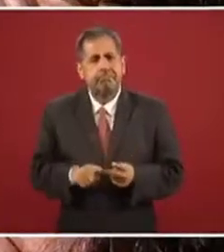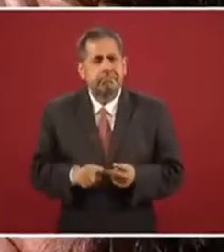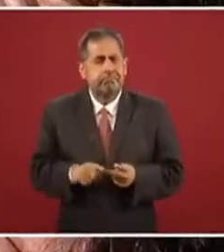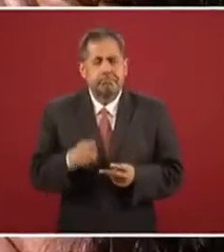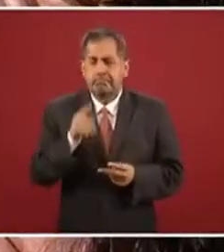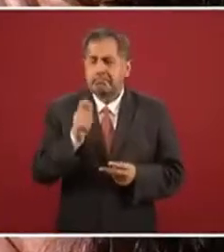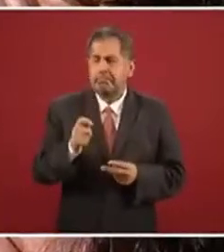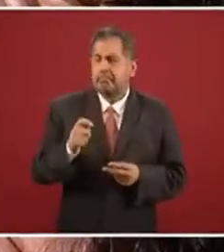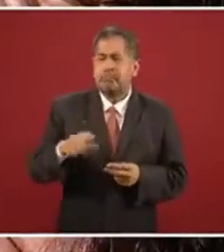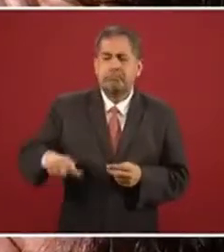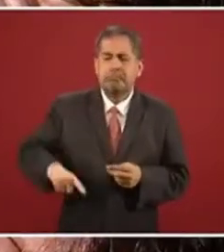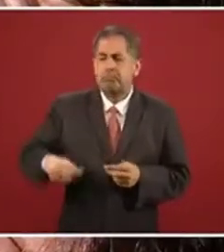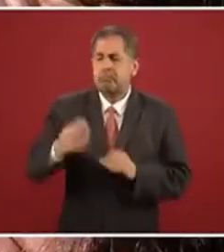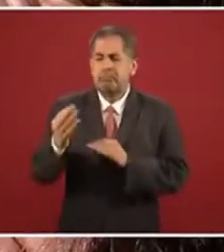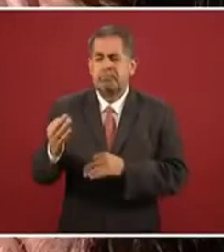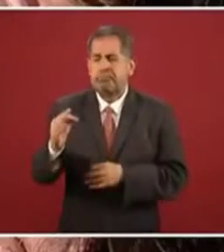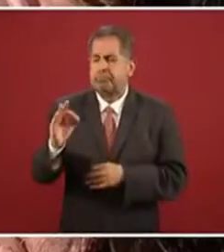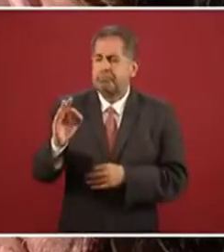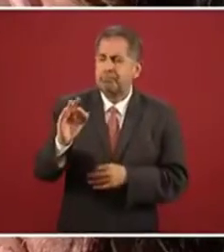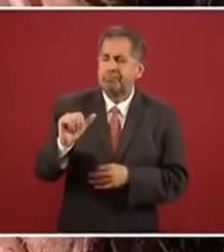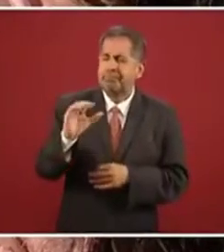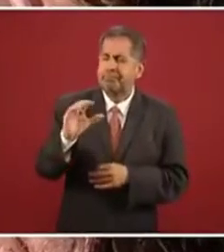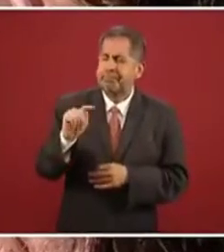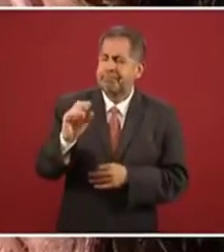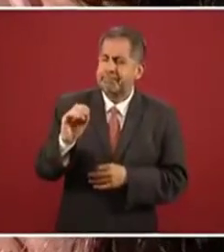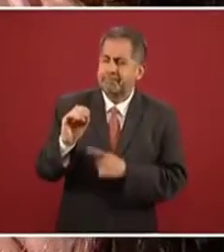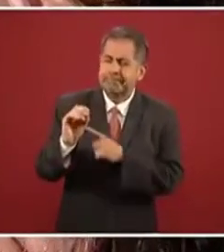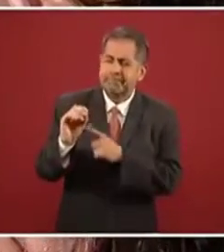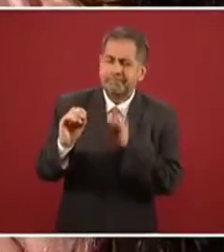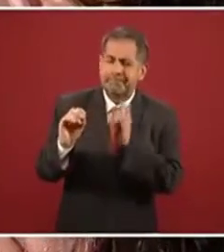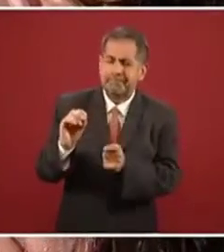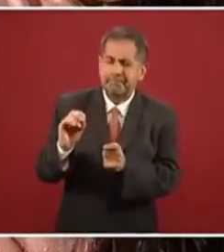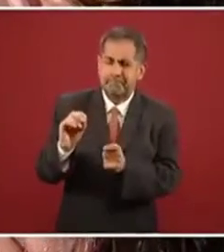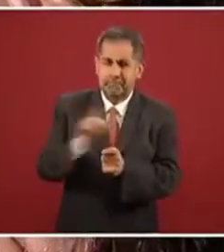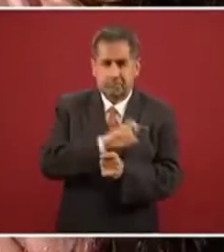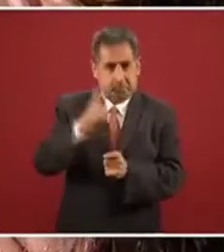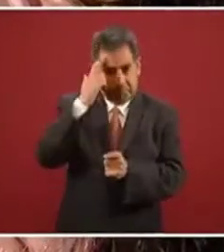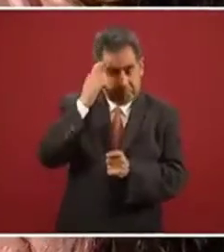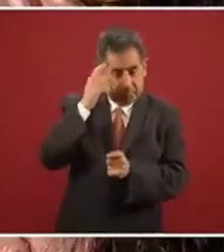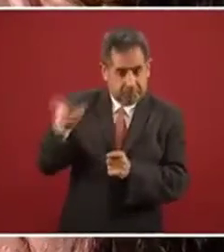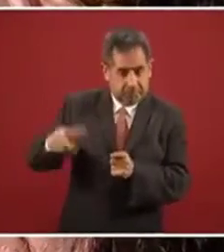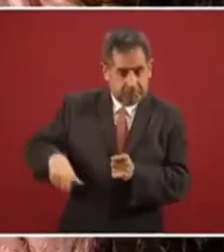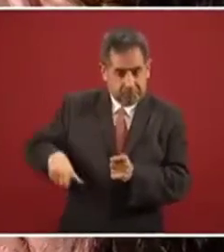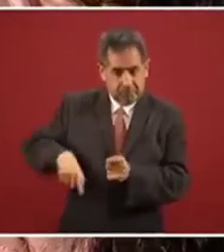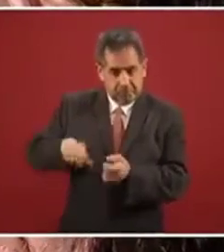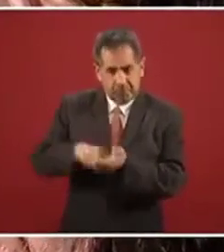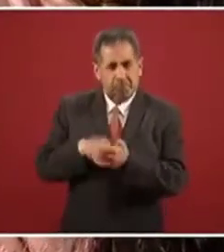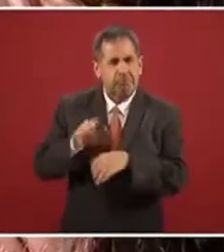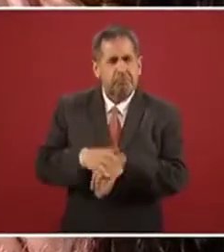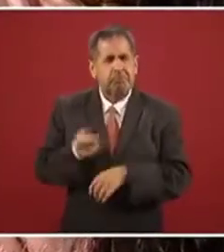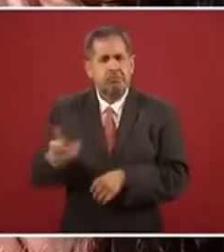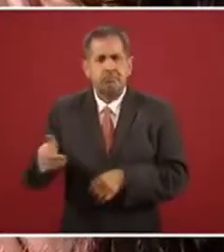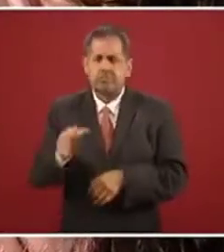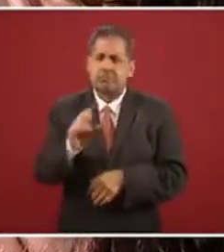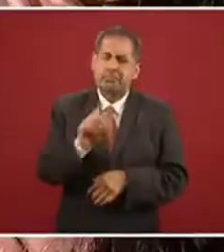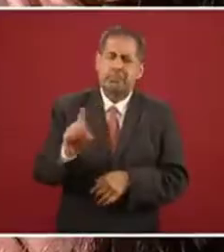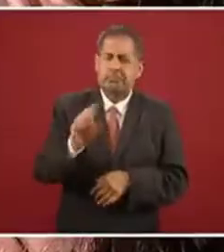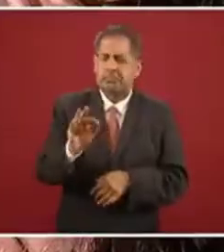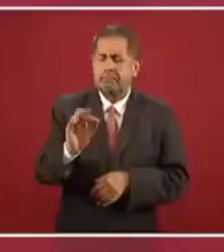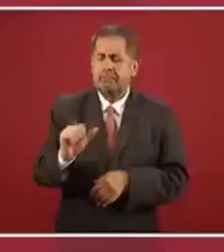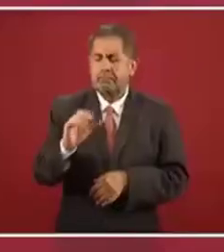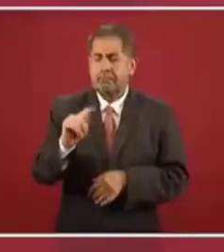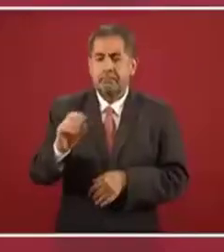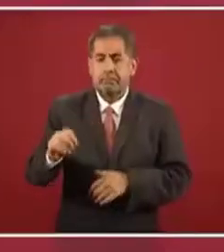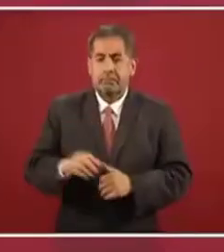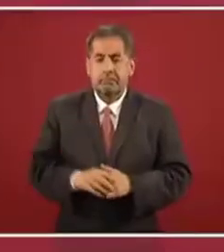facto al gobierno boliviano, ¿esto significa que no lo reconocen o por qué llamarlo así al gobierno boliviano, de facto? Porque, por favor.